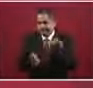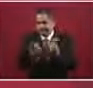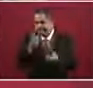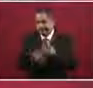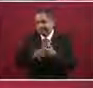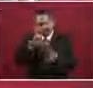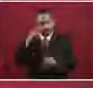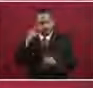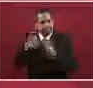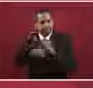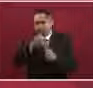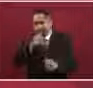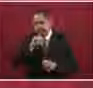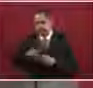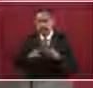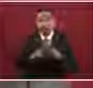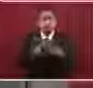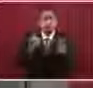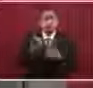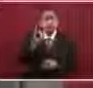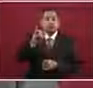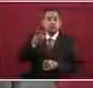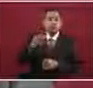o migración,